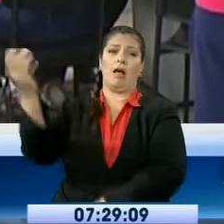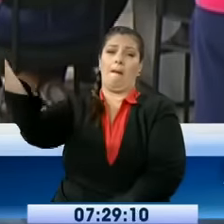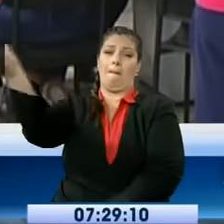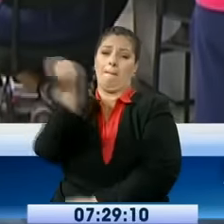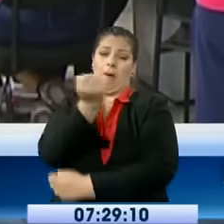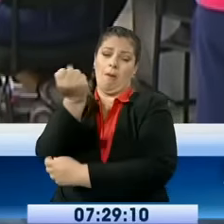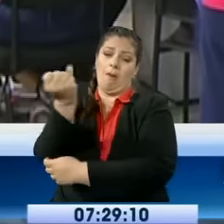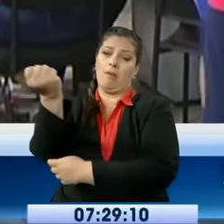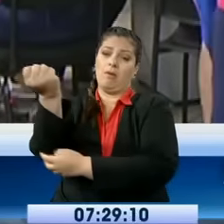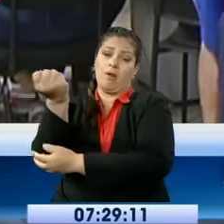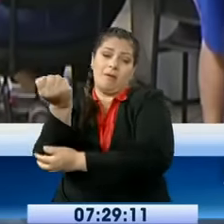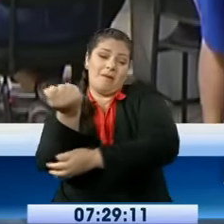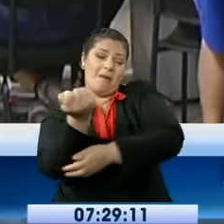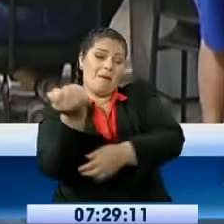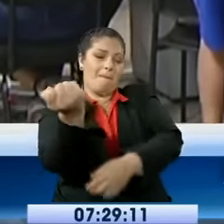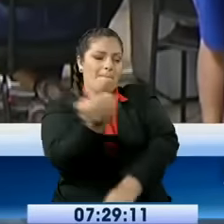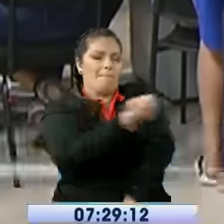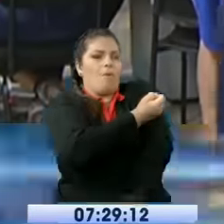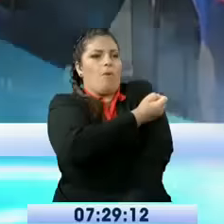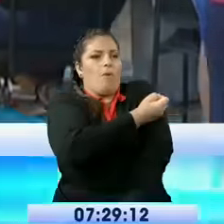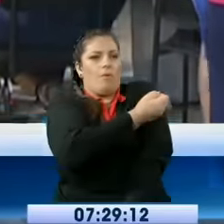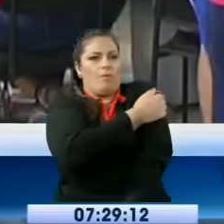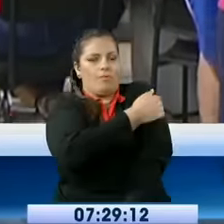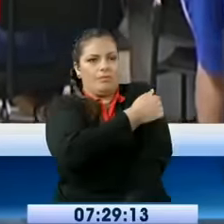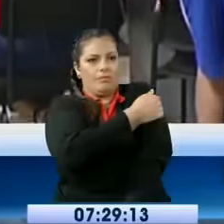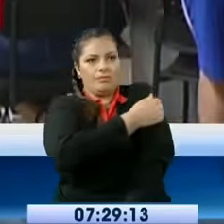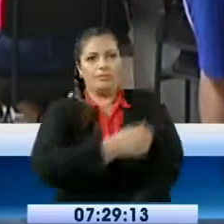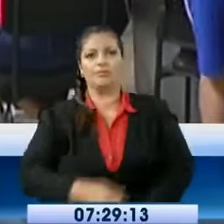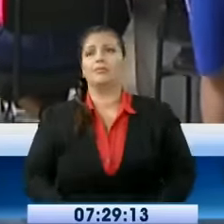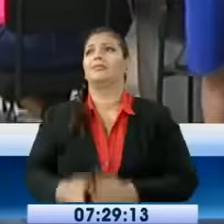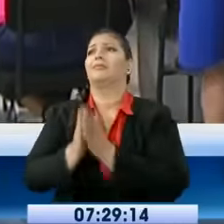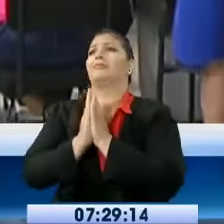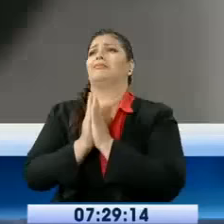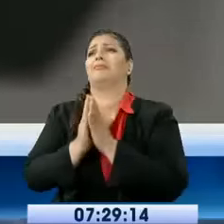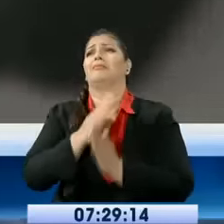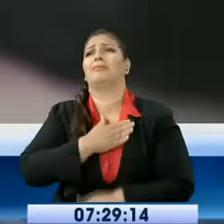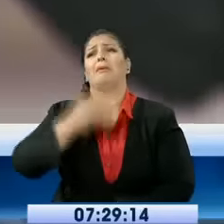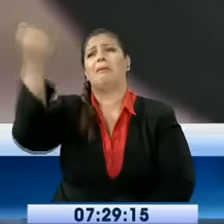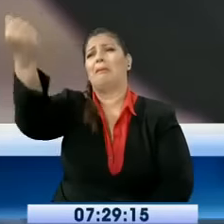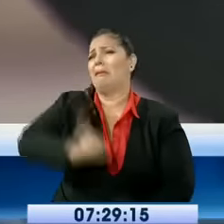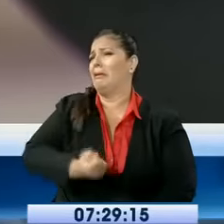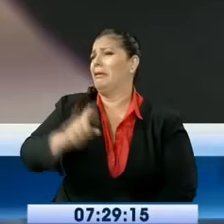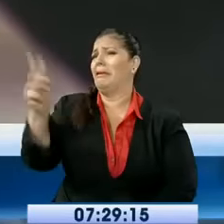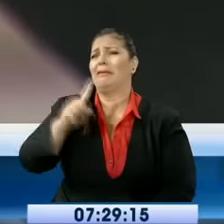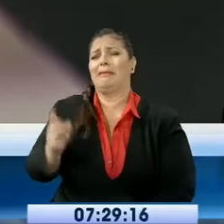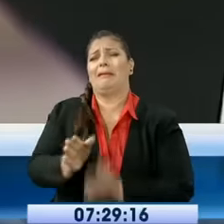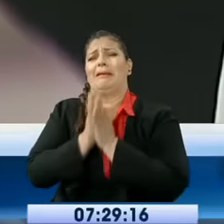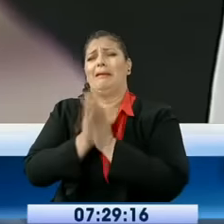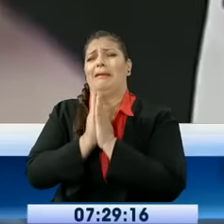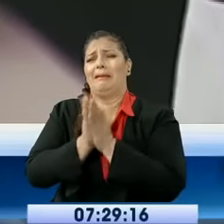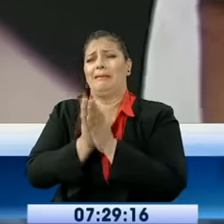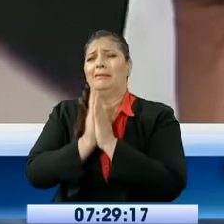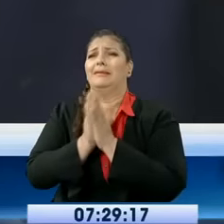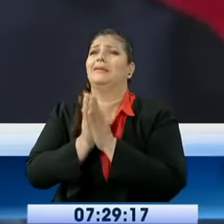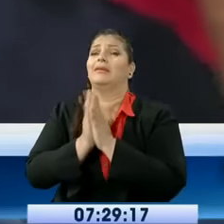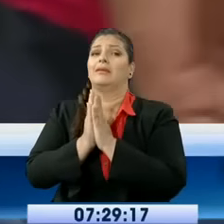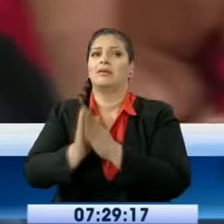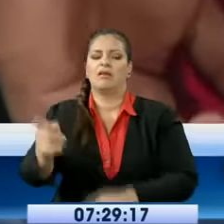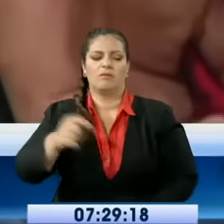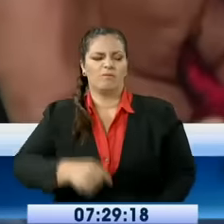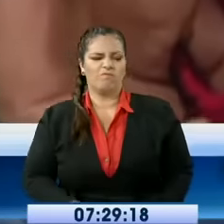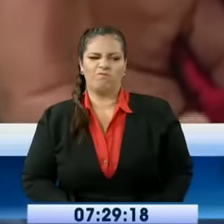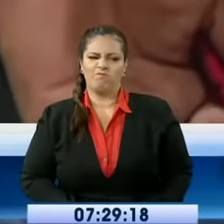que, aunque les rogó a los presuntos malandros que no le hicieran daño, uno de estos sacó una navaja y la